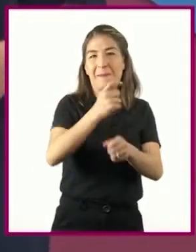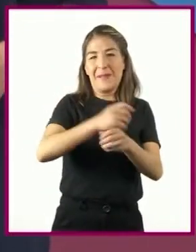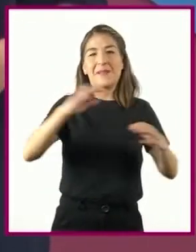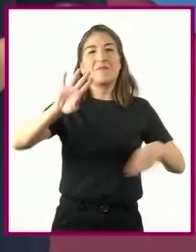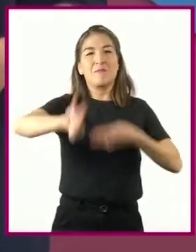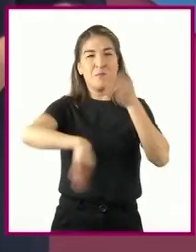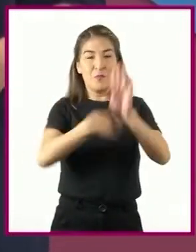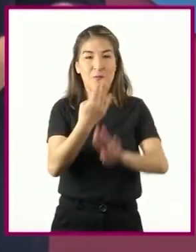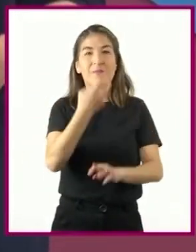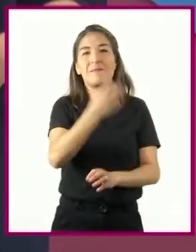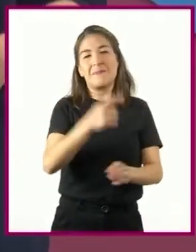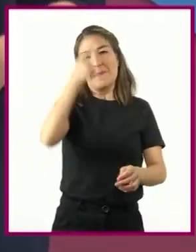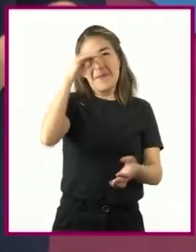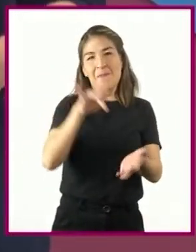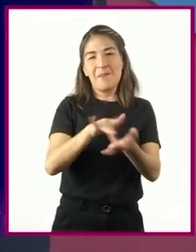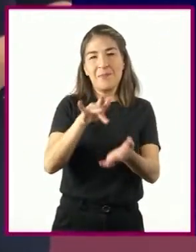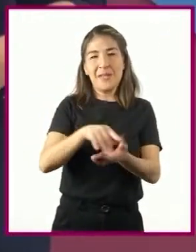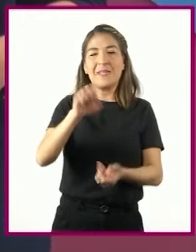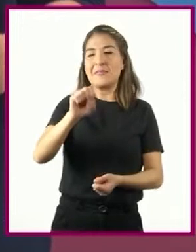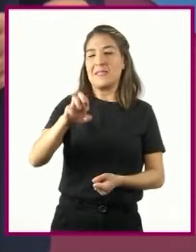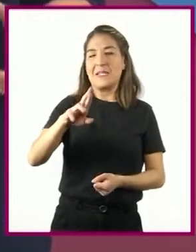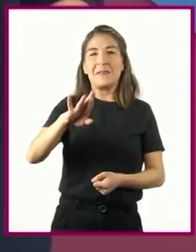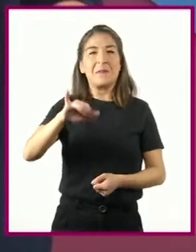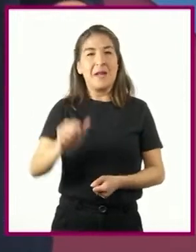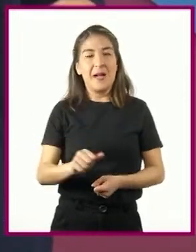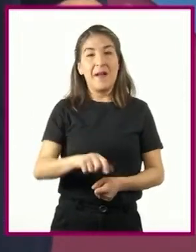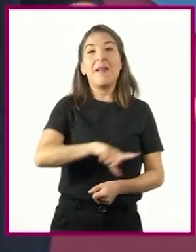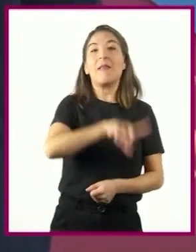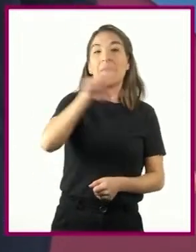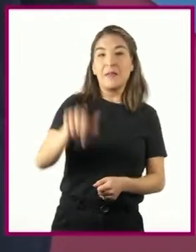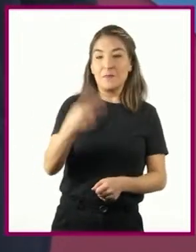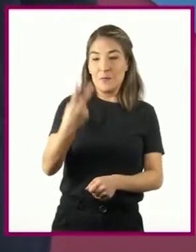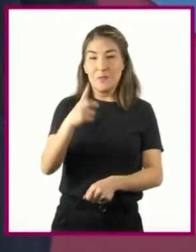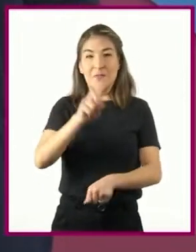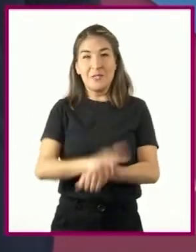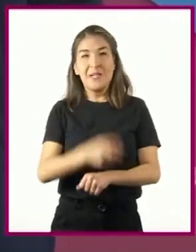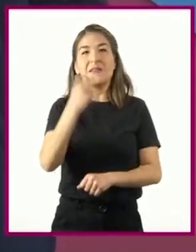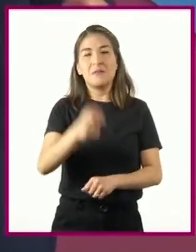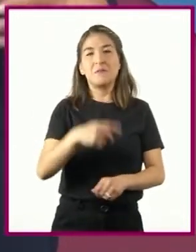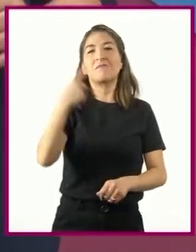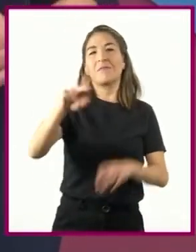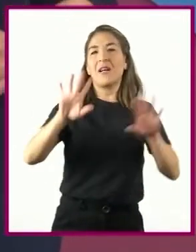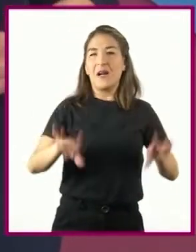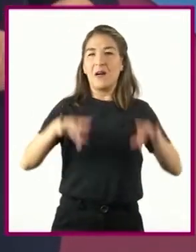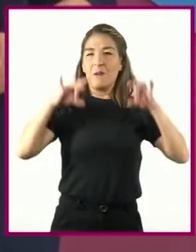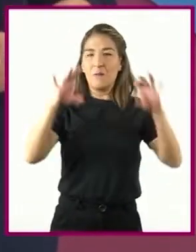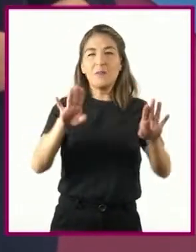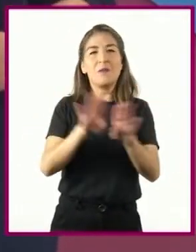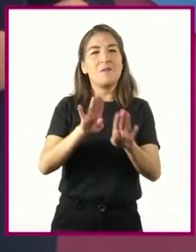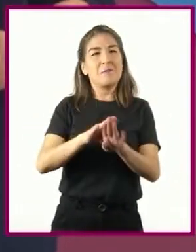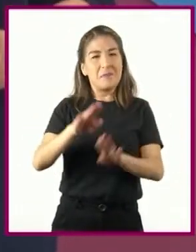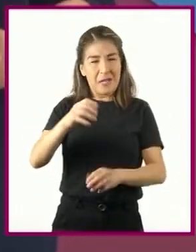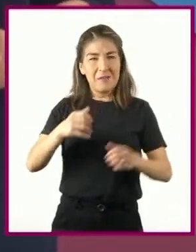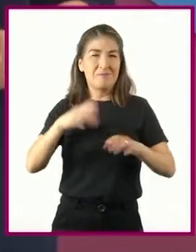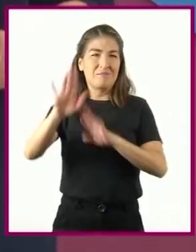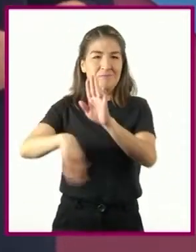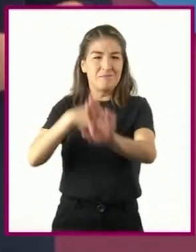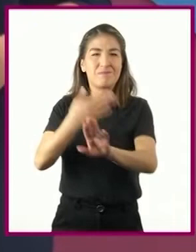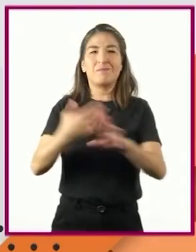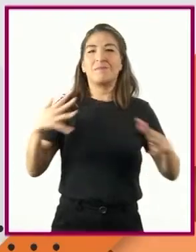apoyo a Serbia, 2 días después de que Austria le declarara la guerra en